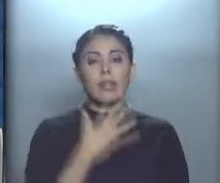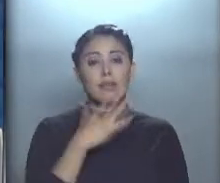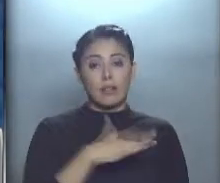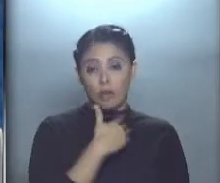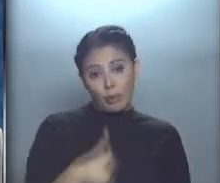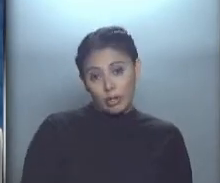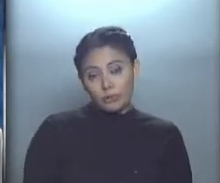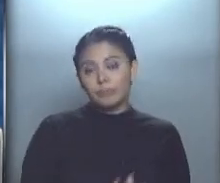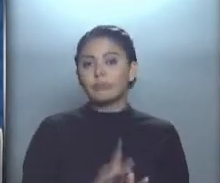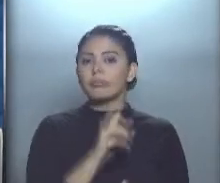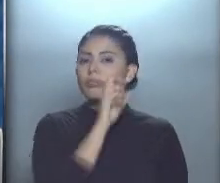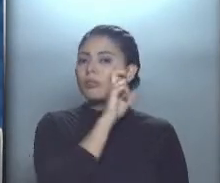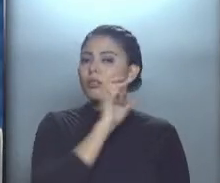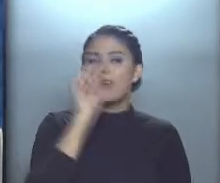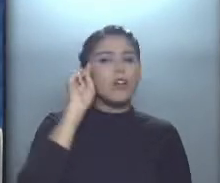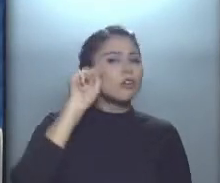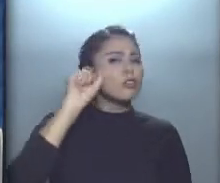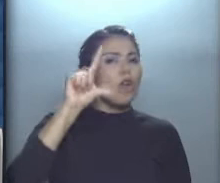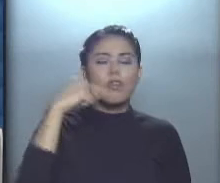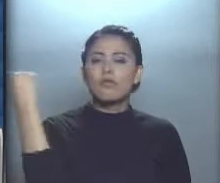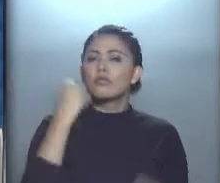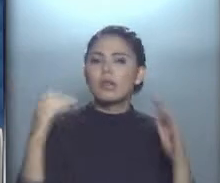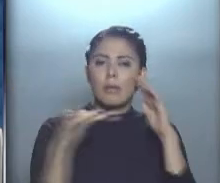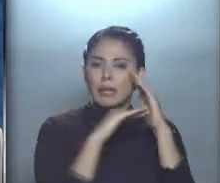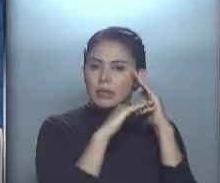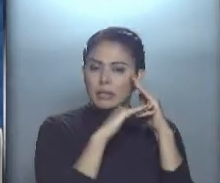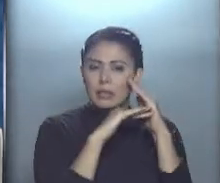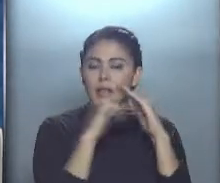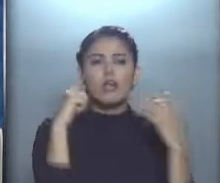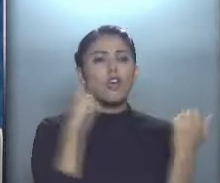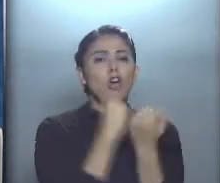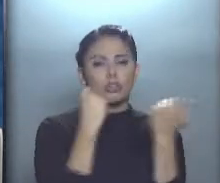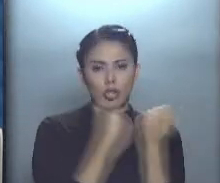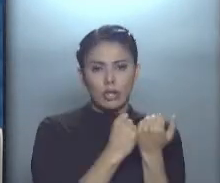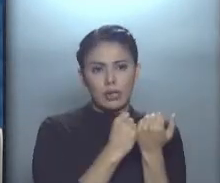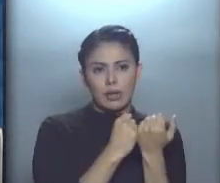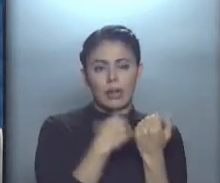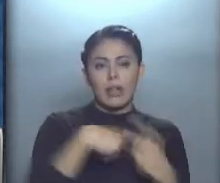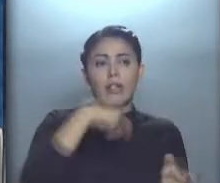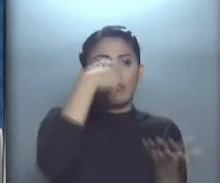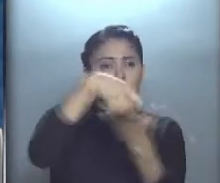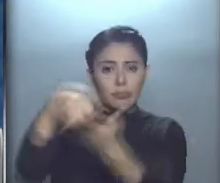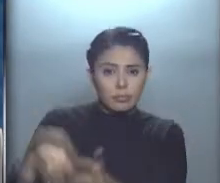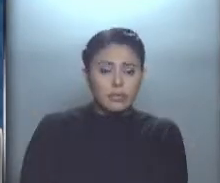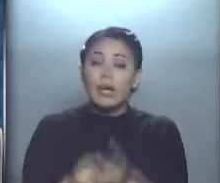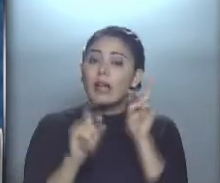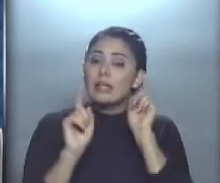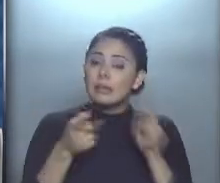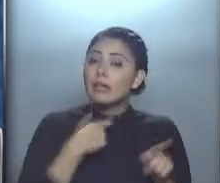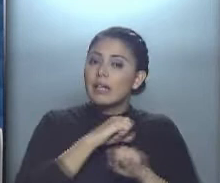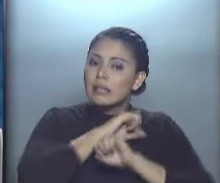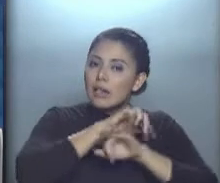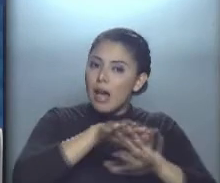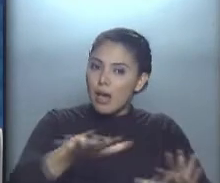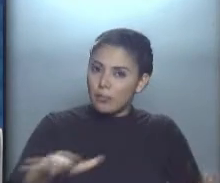Estado cumple un rol absolutamente indispensable desde el punto de vista de su capacidad regulatoria y de asignación de recursos. Pero quiero transmitirle claramente